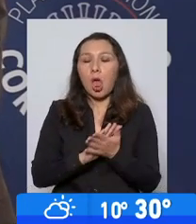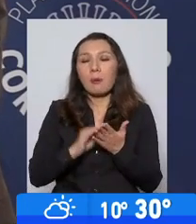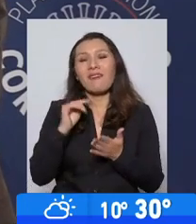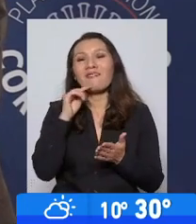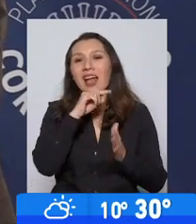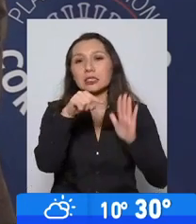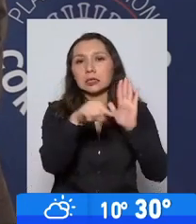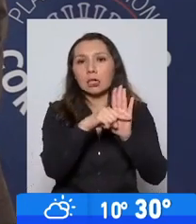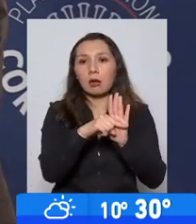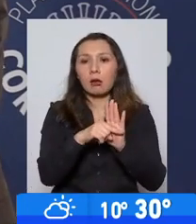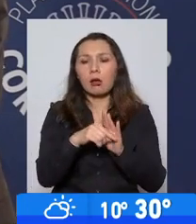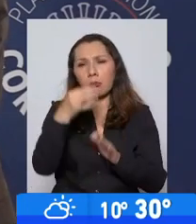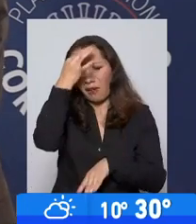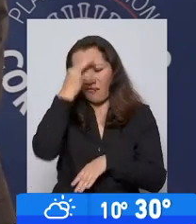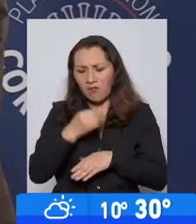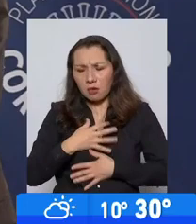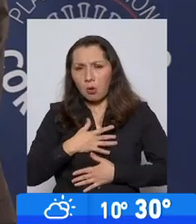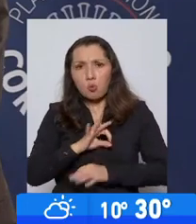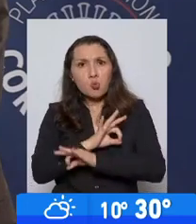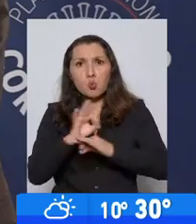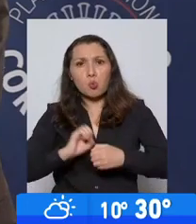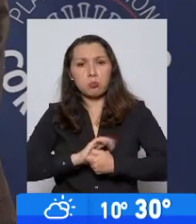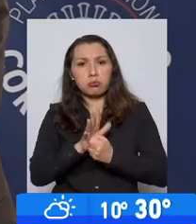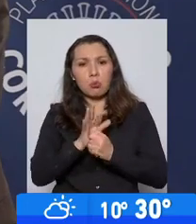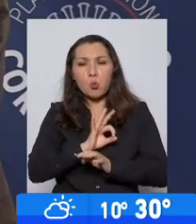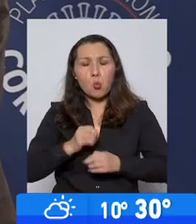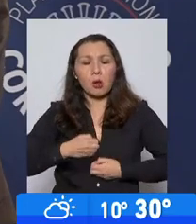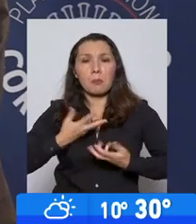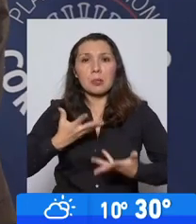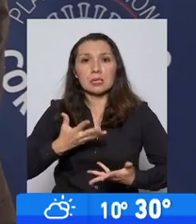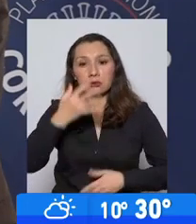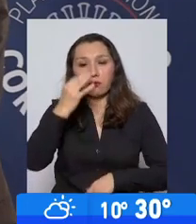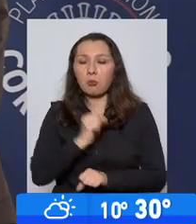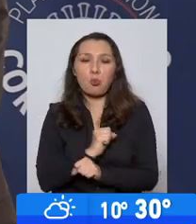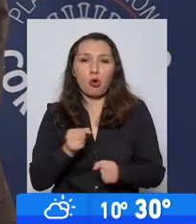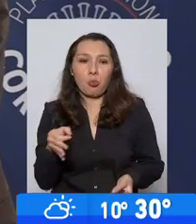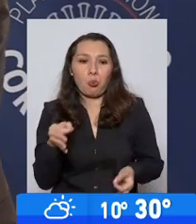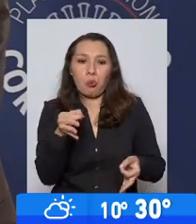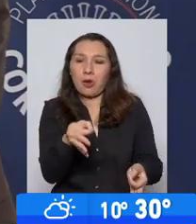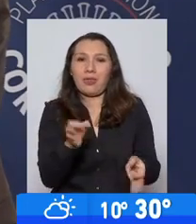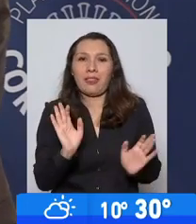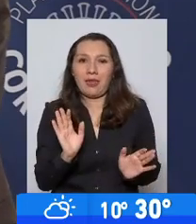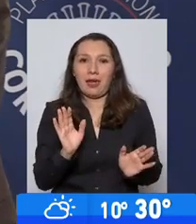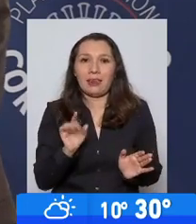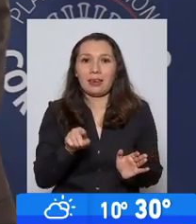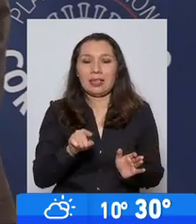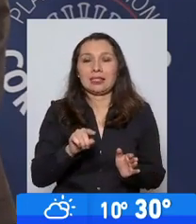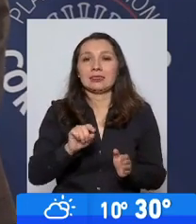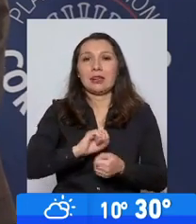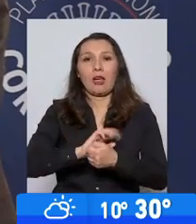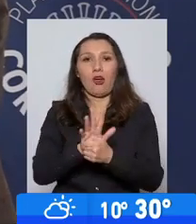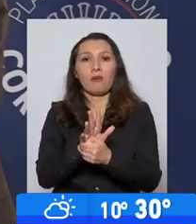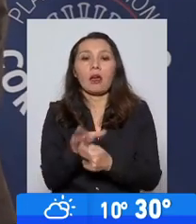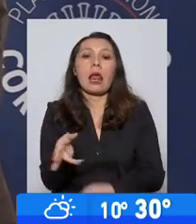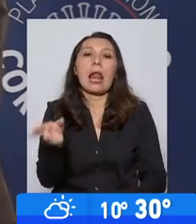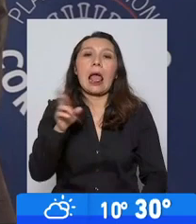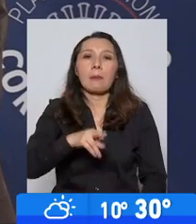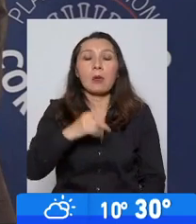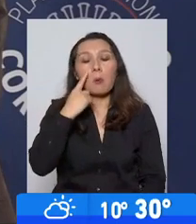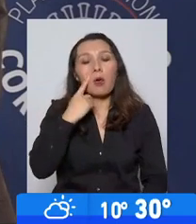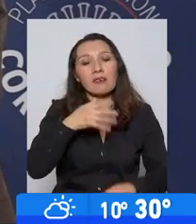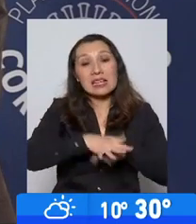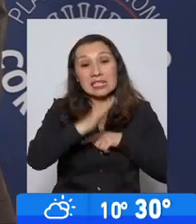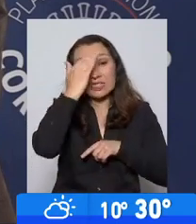negativo, en el sentido de que la persona hizo la enfermedad, pero no tiene los anticuerpos, no podremos entregarle el carnet COVID. Y tendremos que repetir